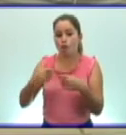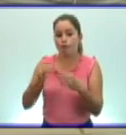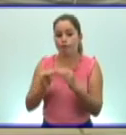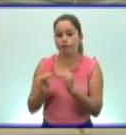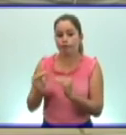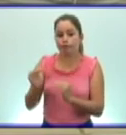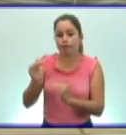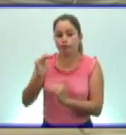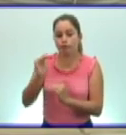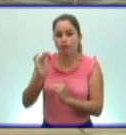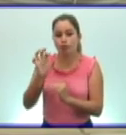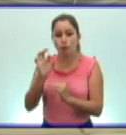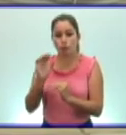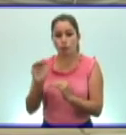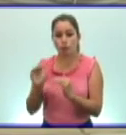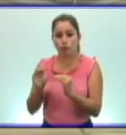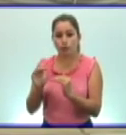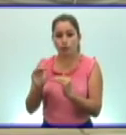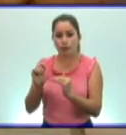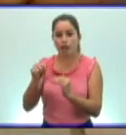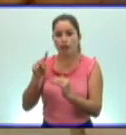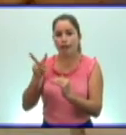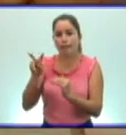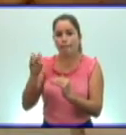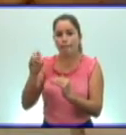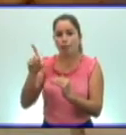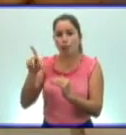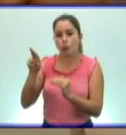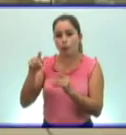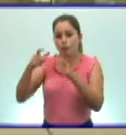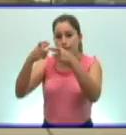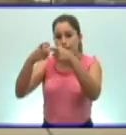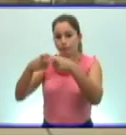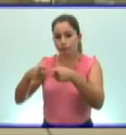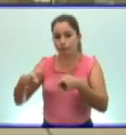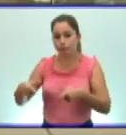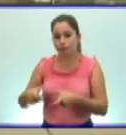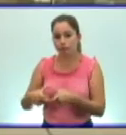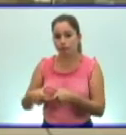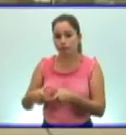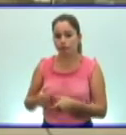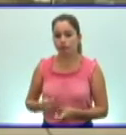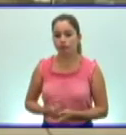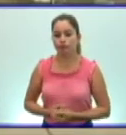o sobrepasar el volumen que puede contener el matraz.